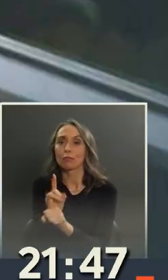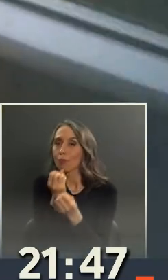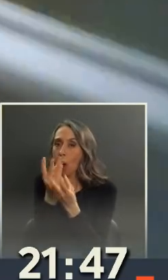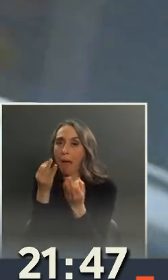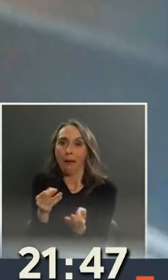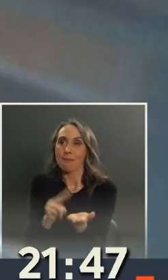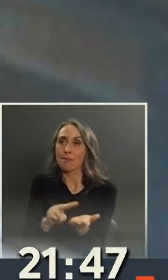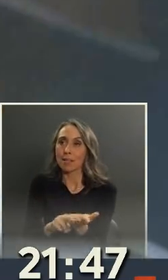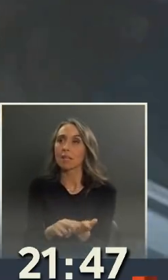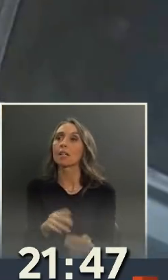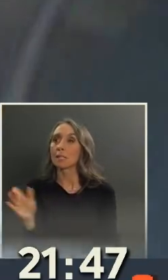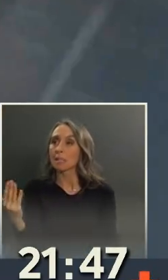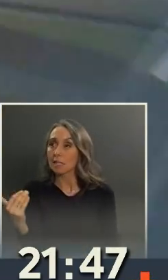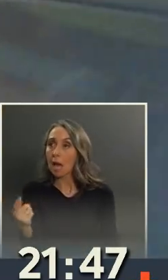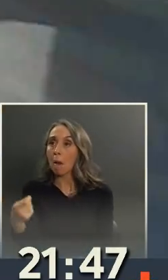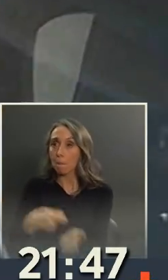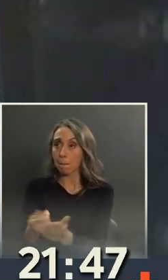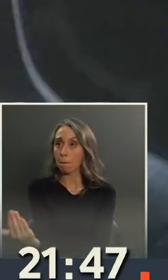llamo, me